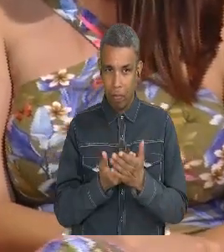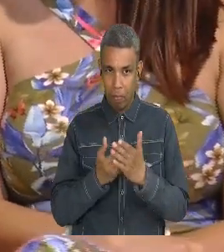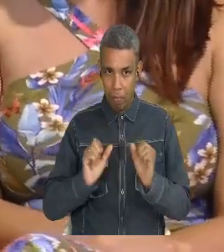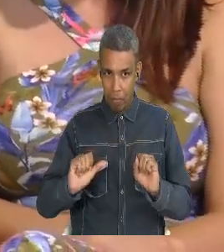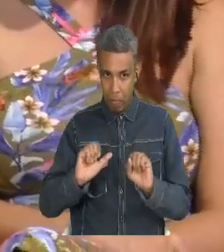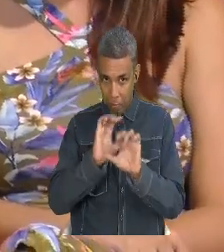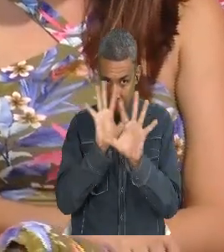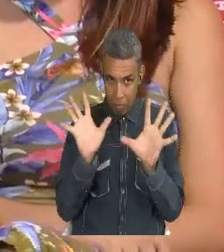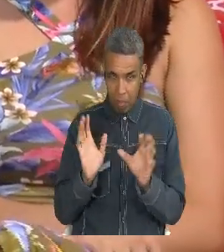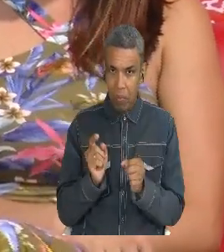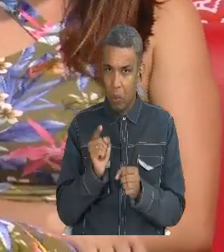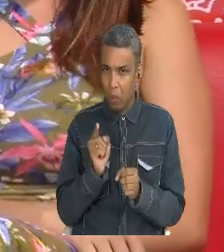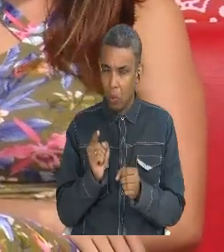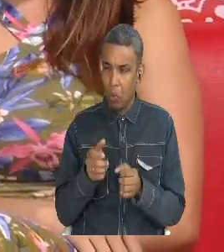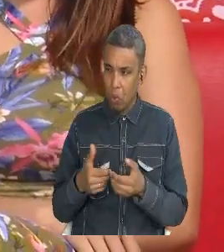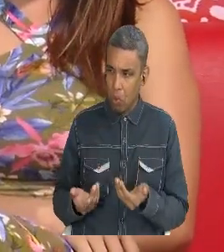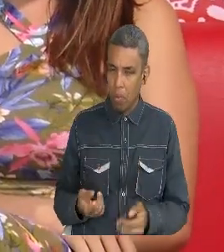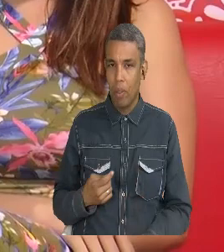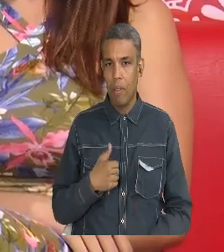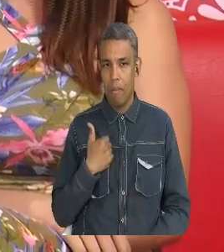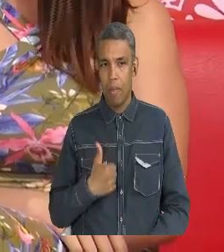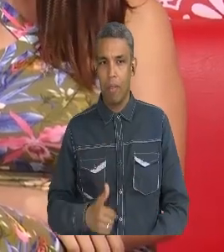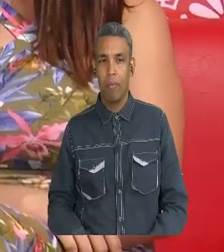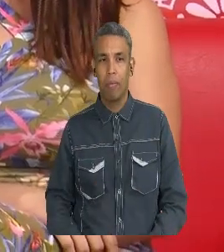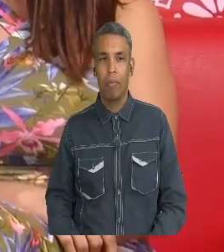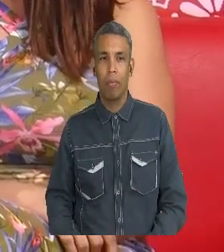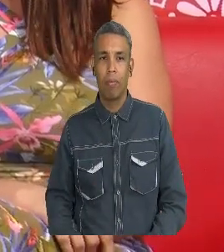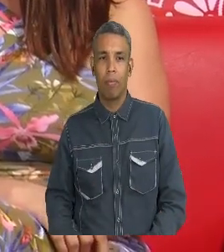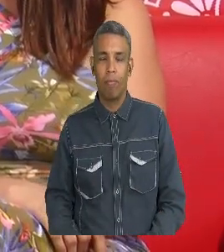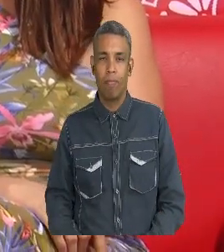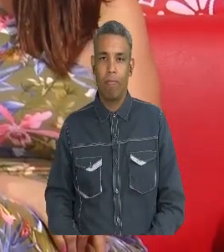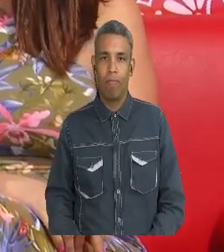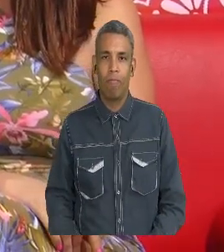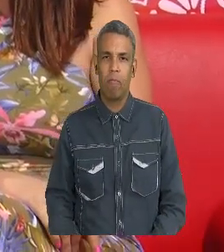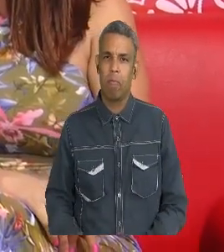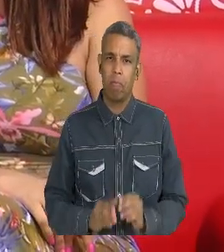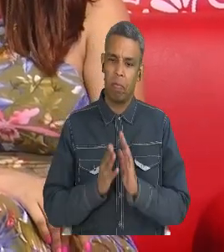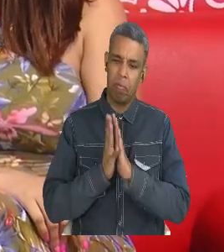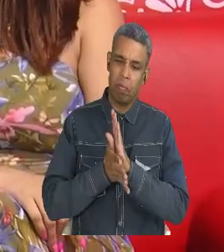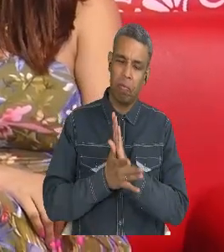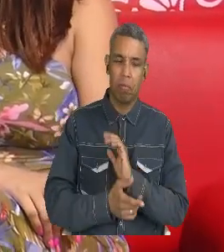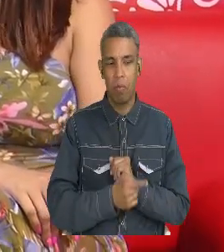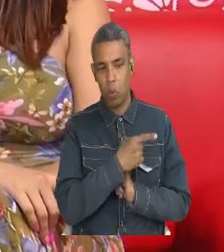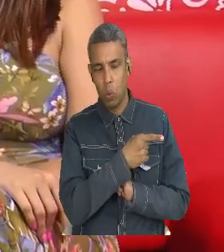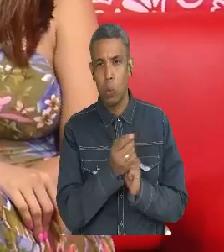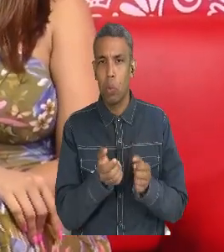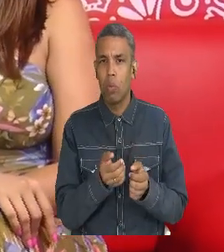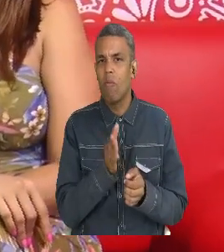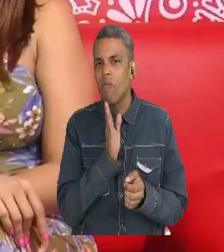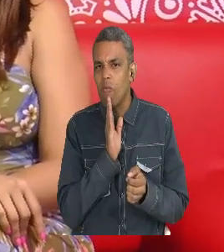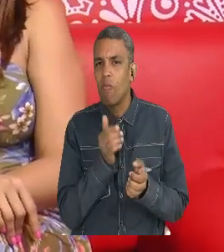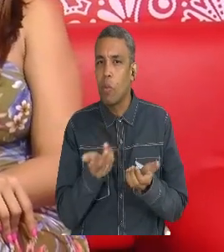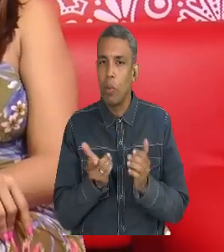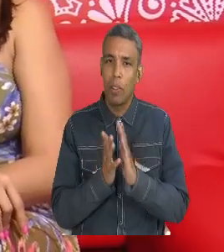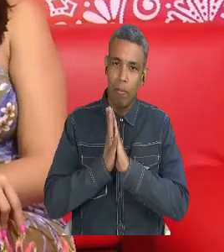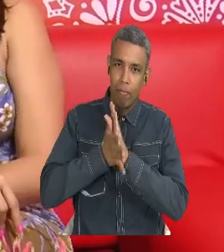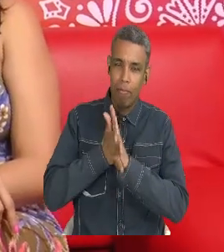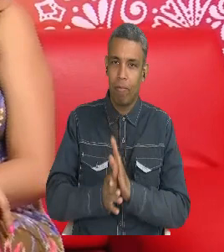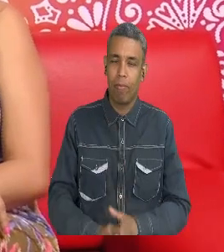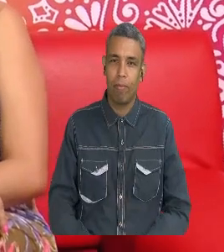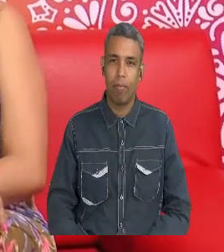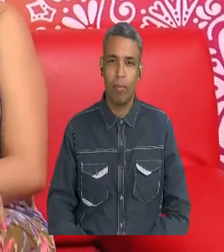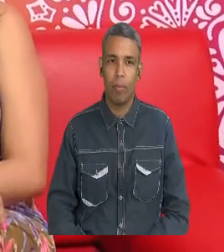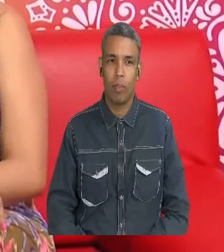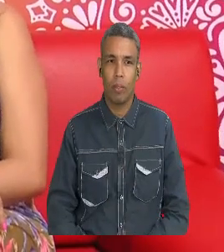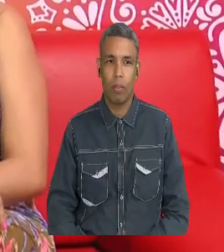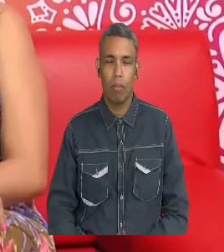Jenny. ¿Cómo estás? Bueno, Vivi, contémosle un poco a nuestros televidentes quién es Viviana Betancourt. Bueno,